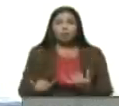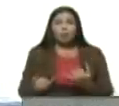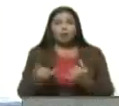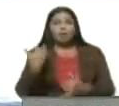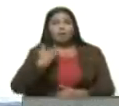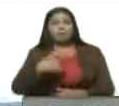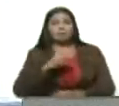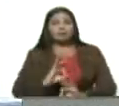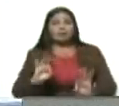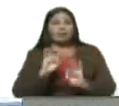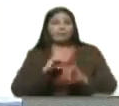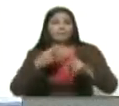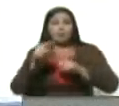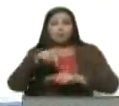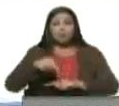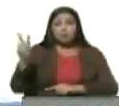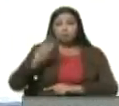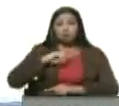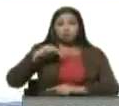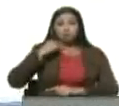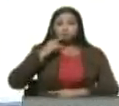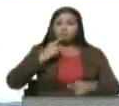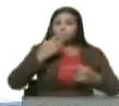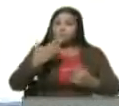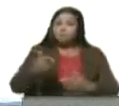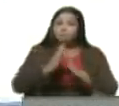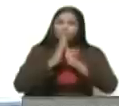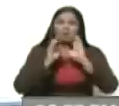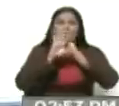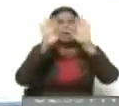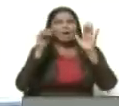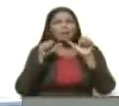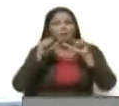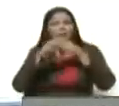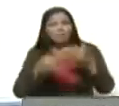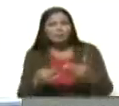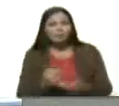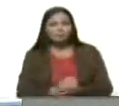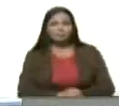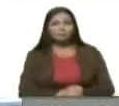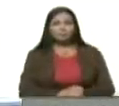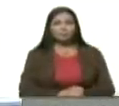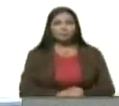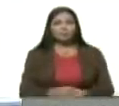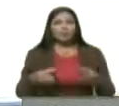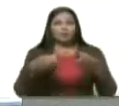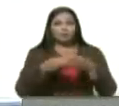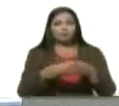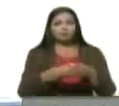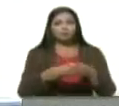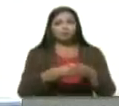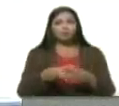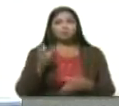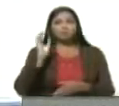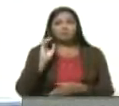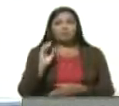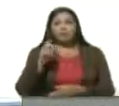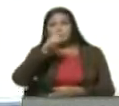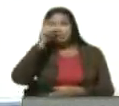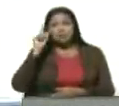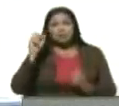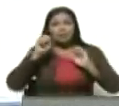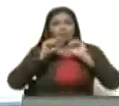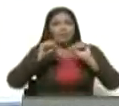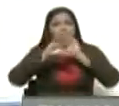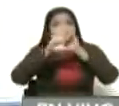argentino, pero desde aquí de Venezuela nosotros exigimos que eso quede claro. El Partido Socialista Unido de Venezuela exige que quede